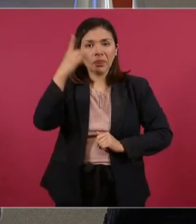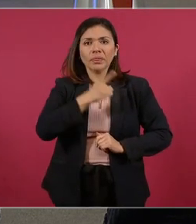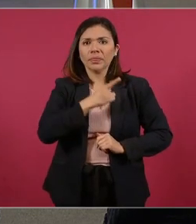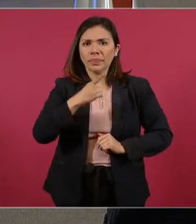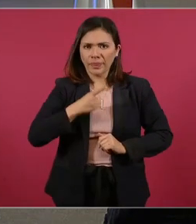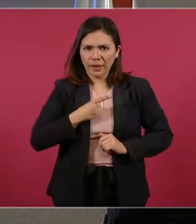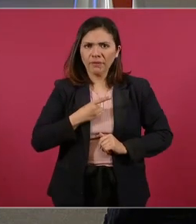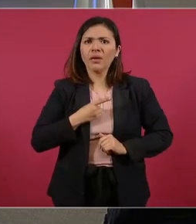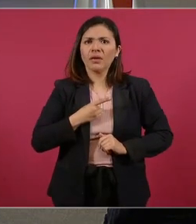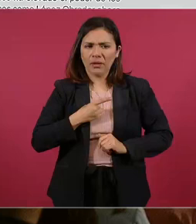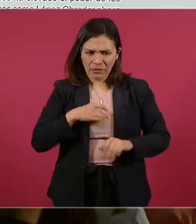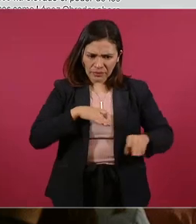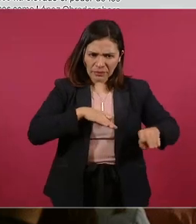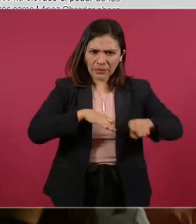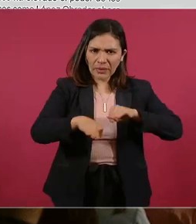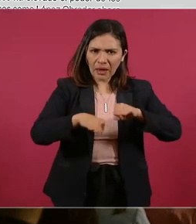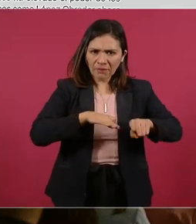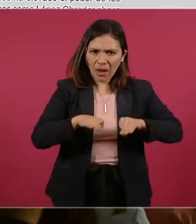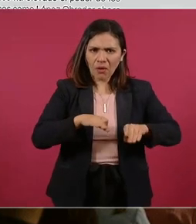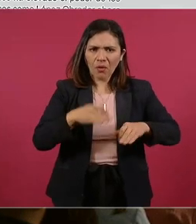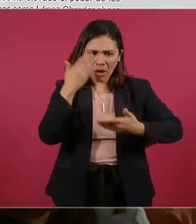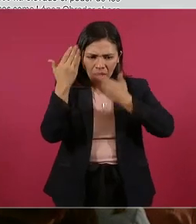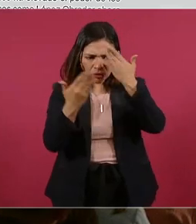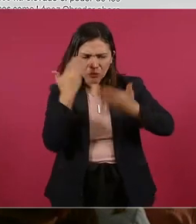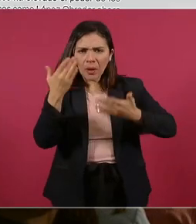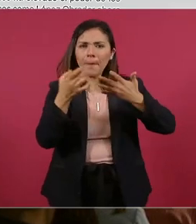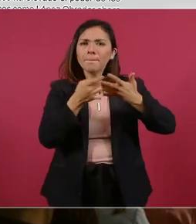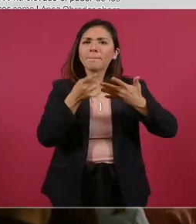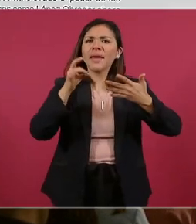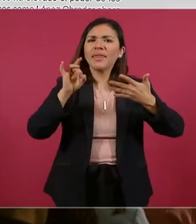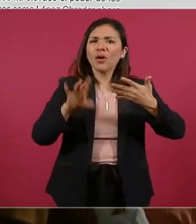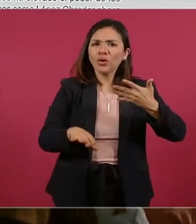hacer trabajo de pedagogía,